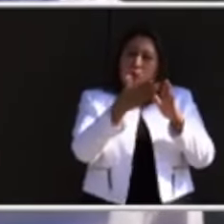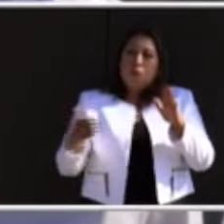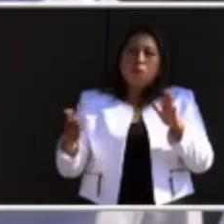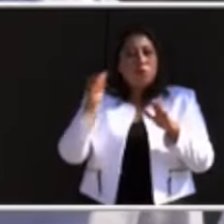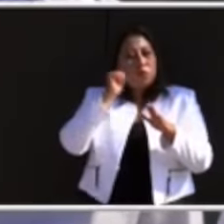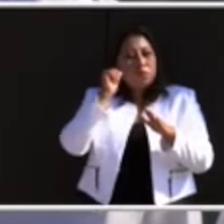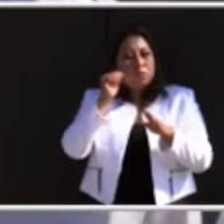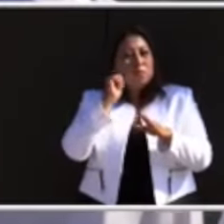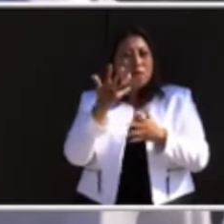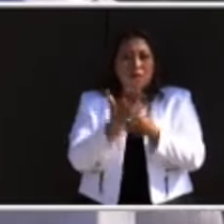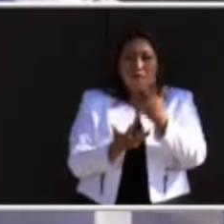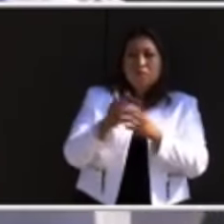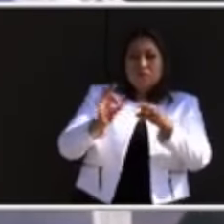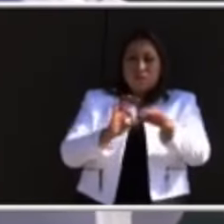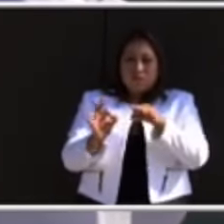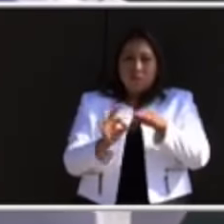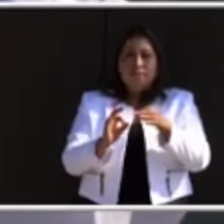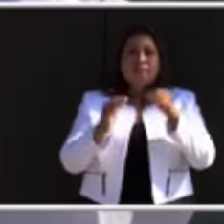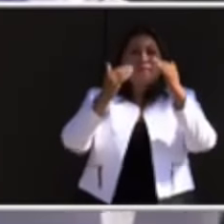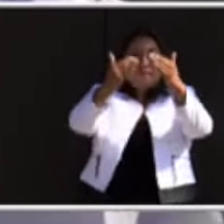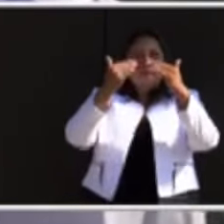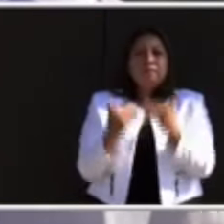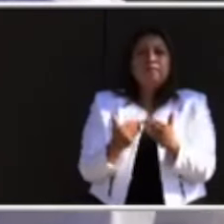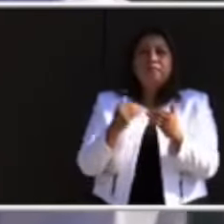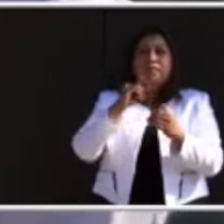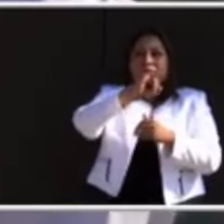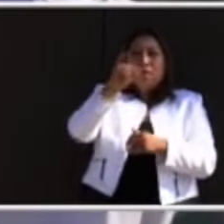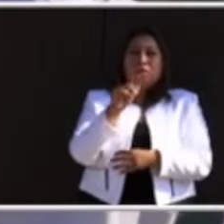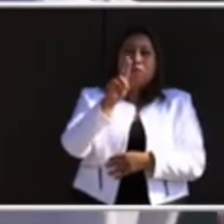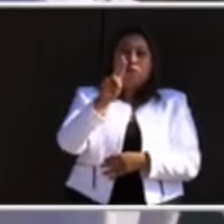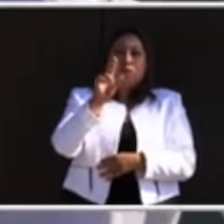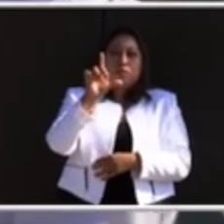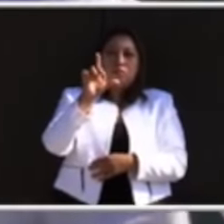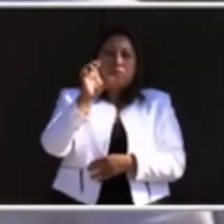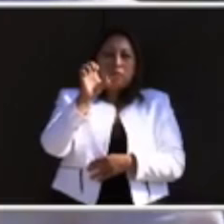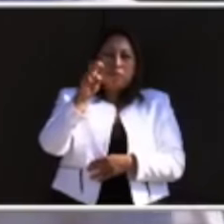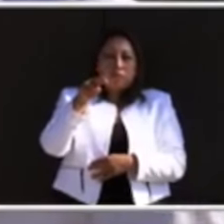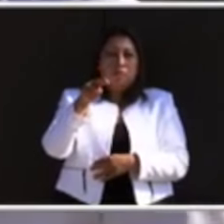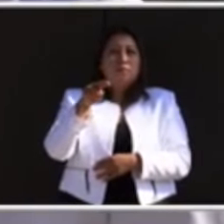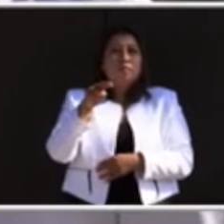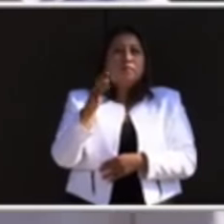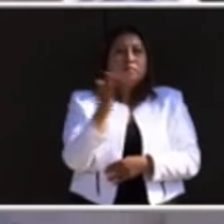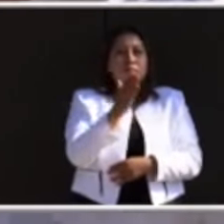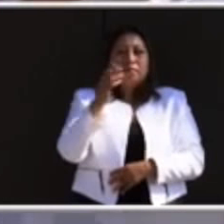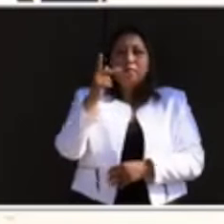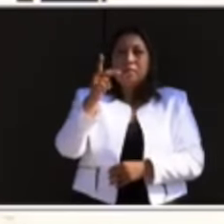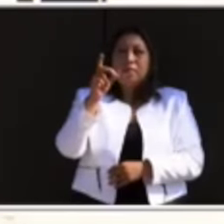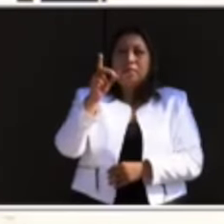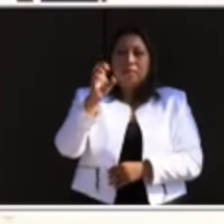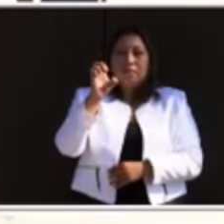Julen Rementería del Puerto será secretario de Infraestructura y Obras Públicas.